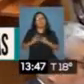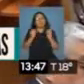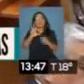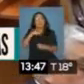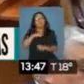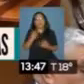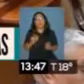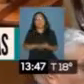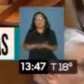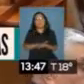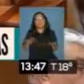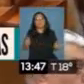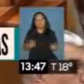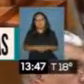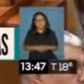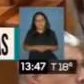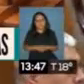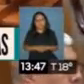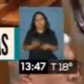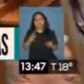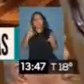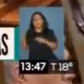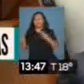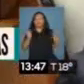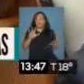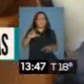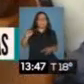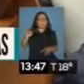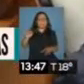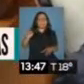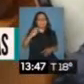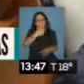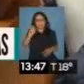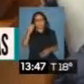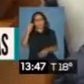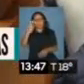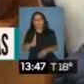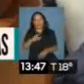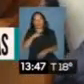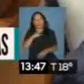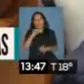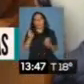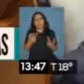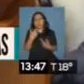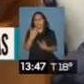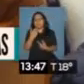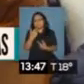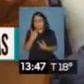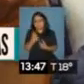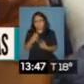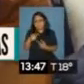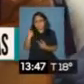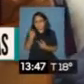¿no? La situación de los clubes, volviendo a ese proyecto que ha presentado usted para que se le brinde el servicio de energía eléctrica, bueno, es